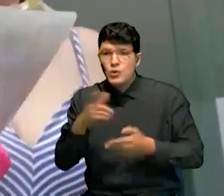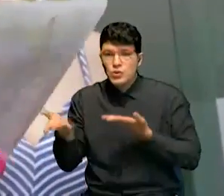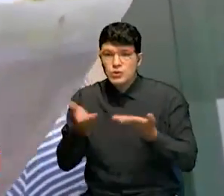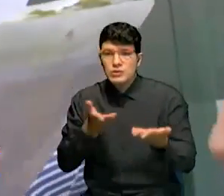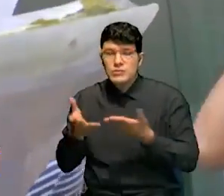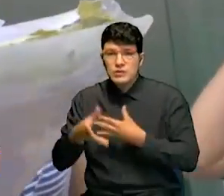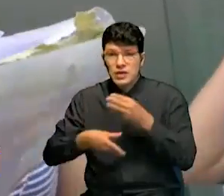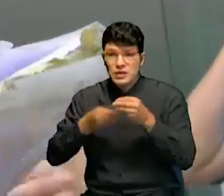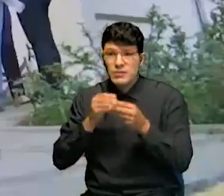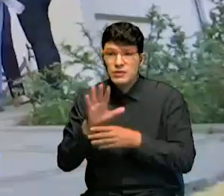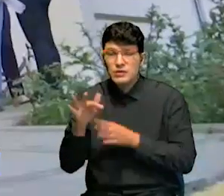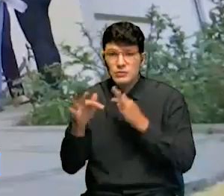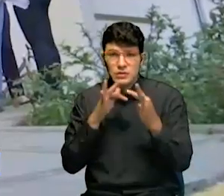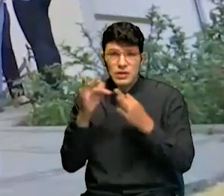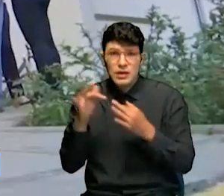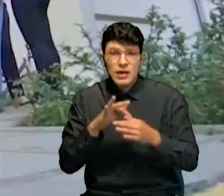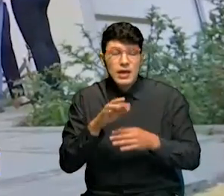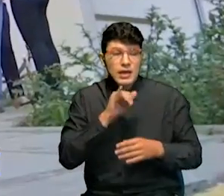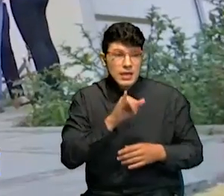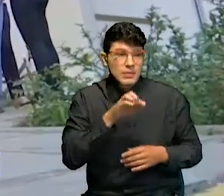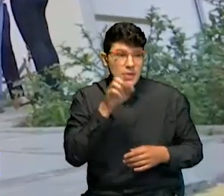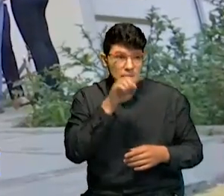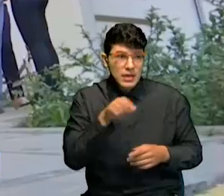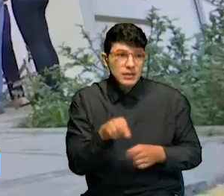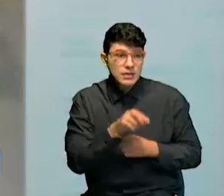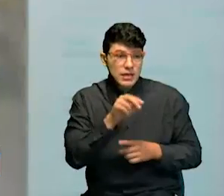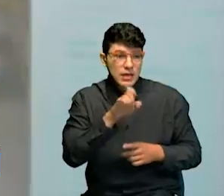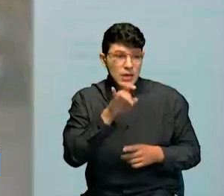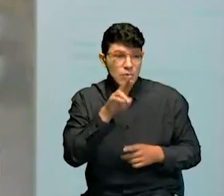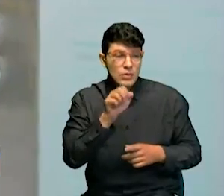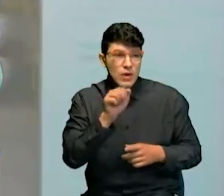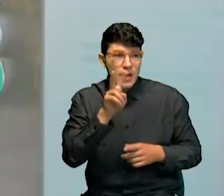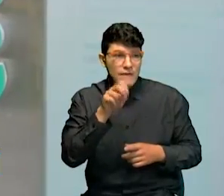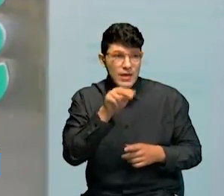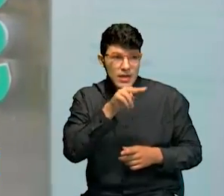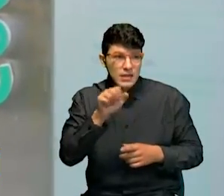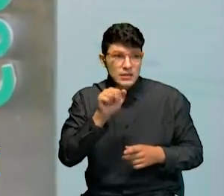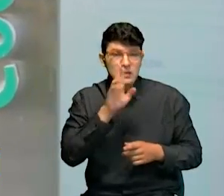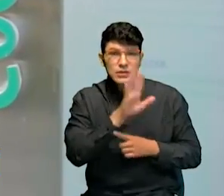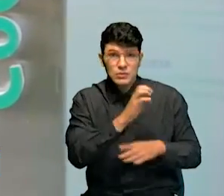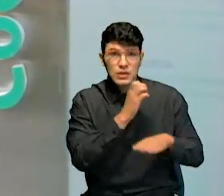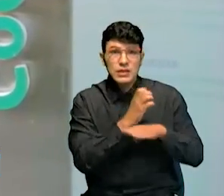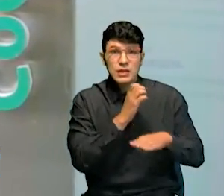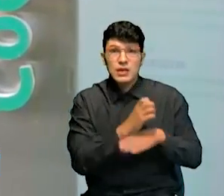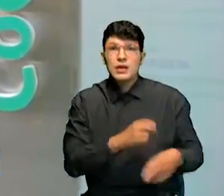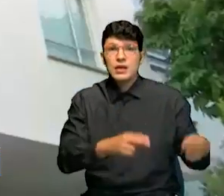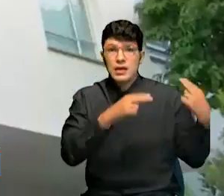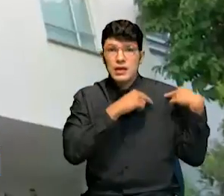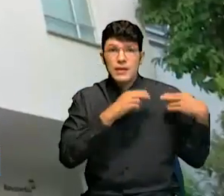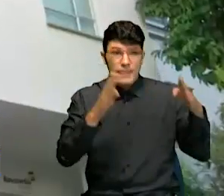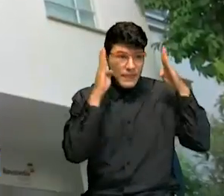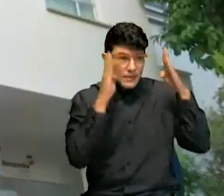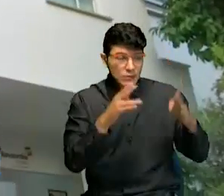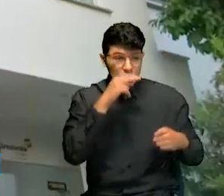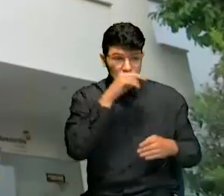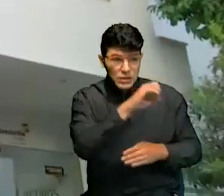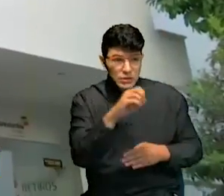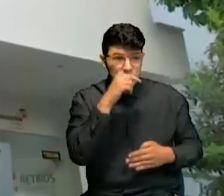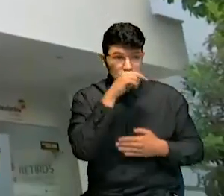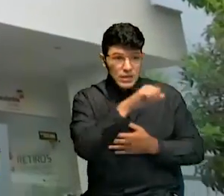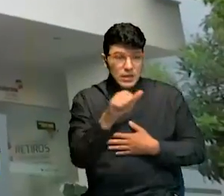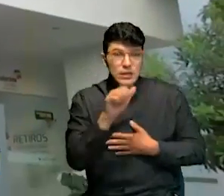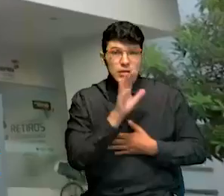dentro de su tratamiento las ips es neuro avanzar y fundan inés son las entidades encargadas de atender a niños con esta discapacidad